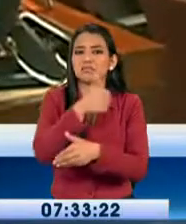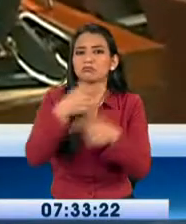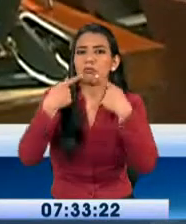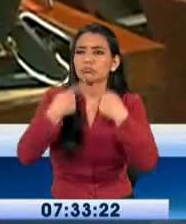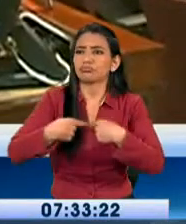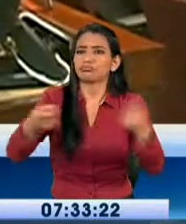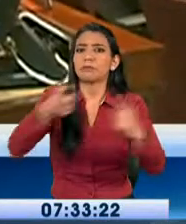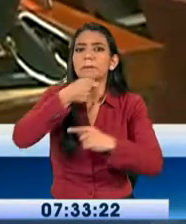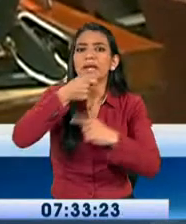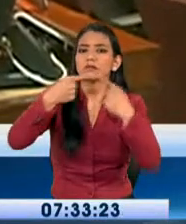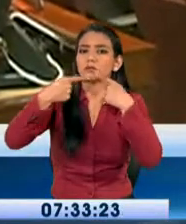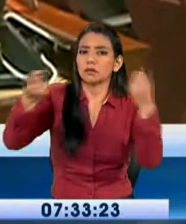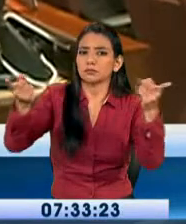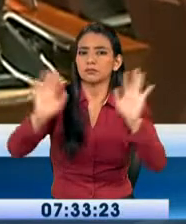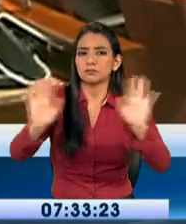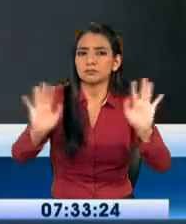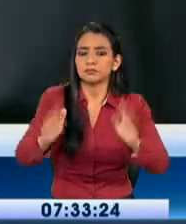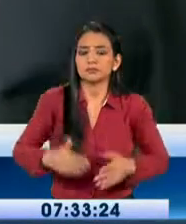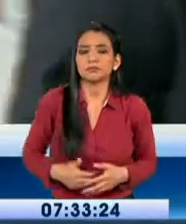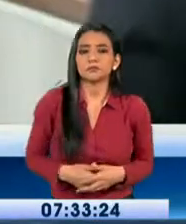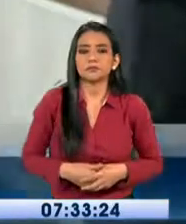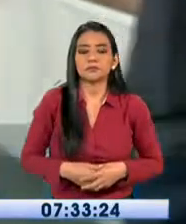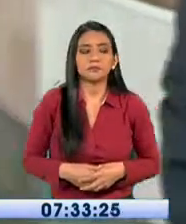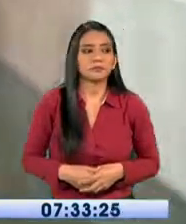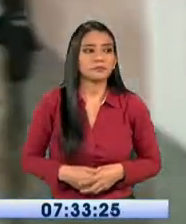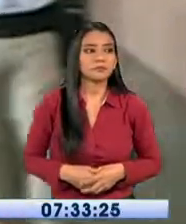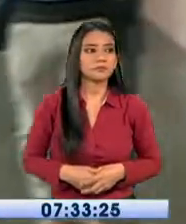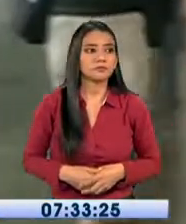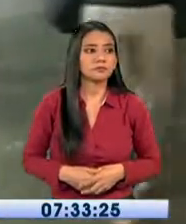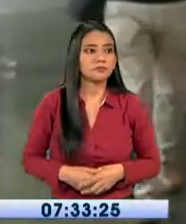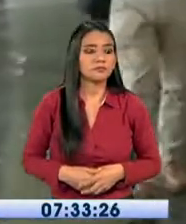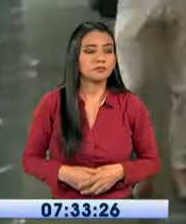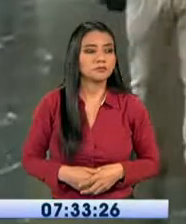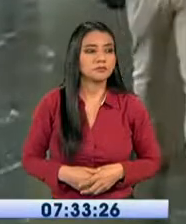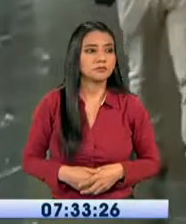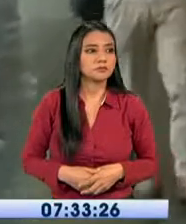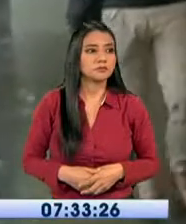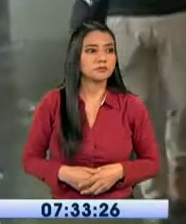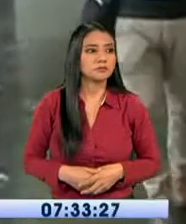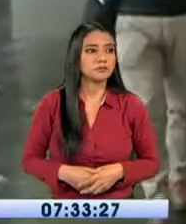para pronunciarse al respecto. En Quito informó Alison Corral.